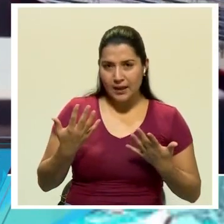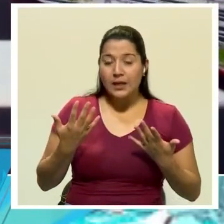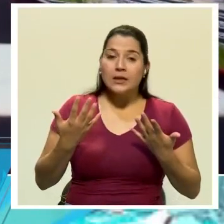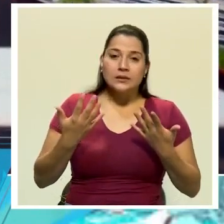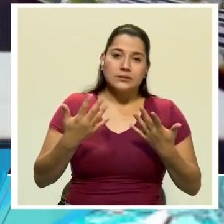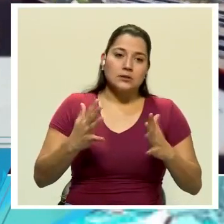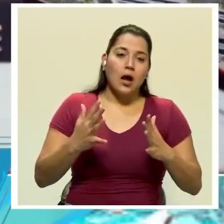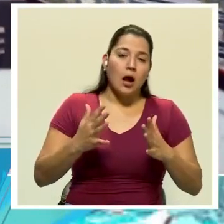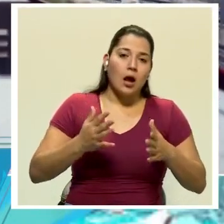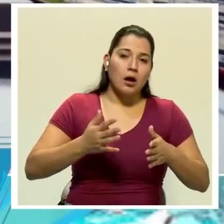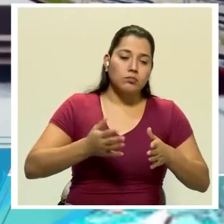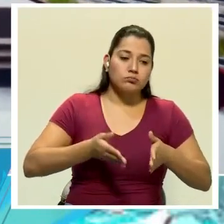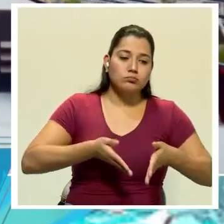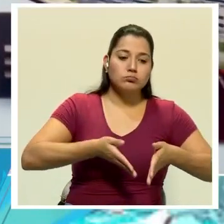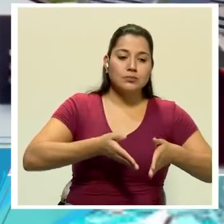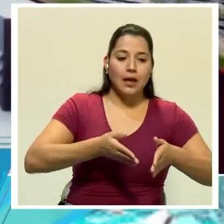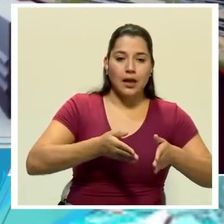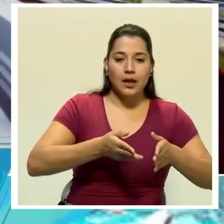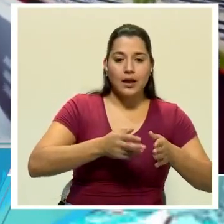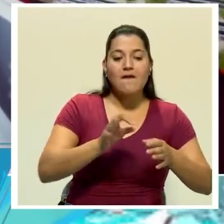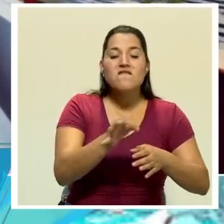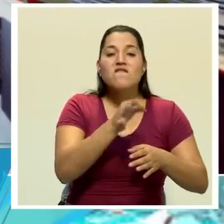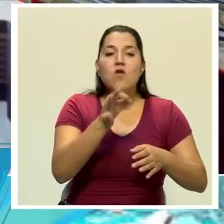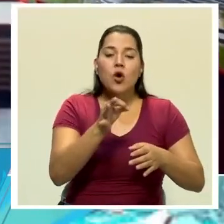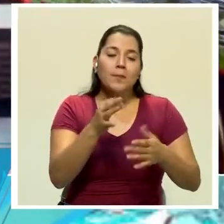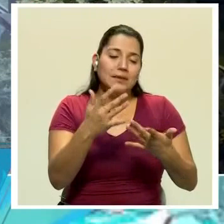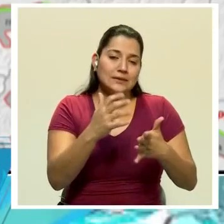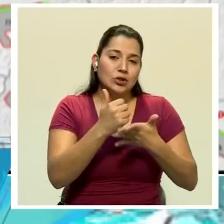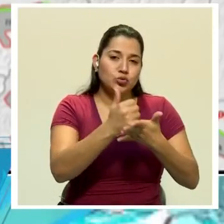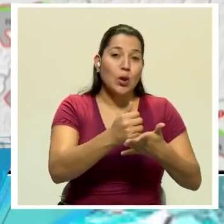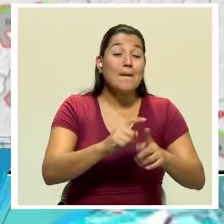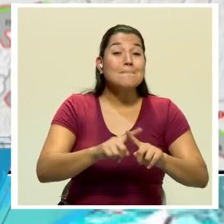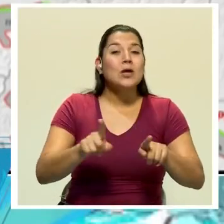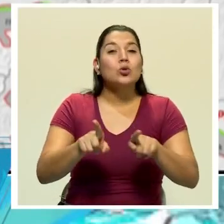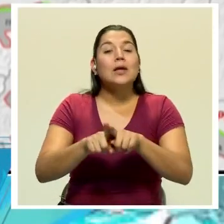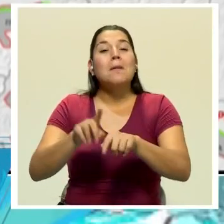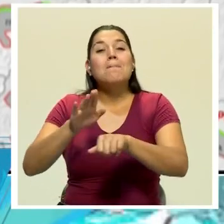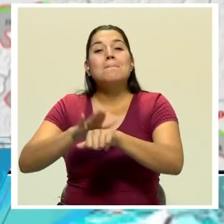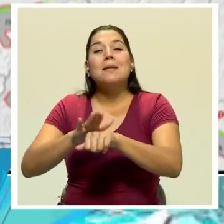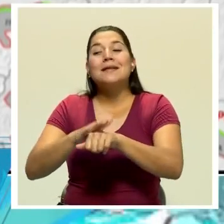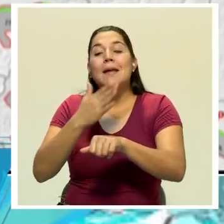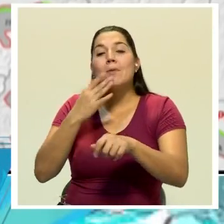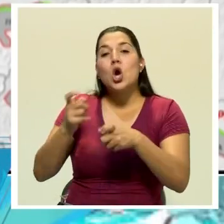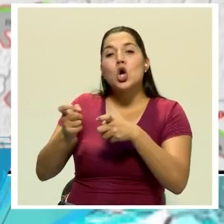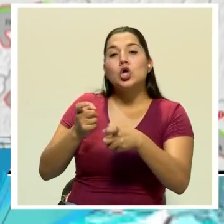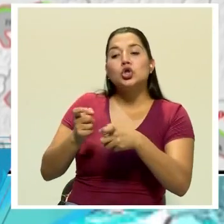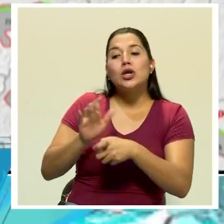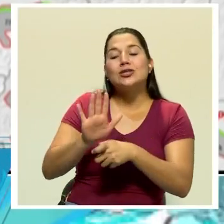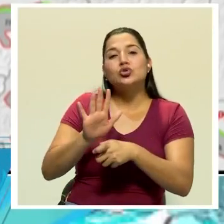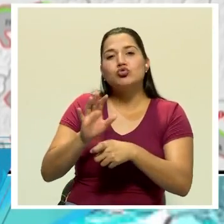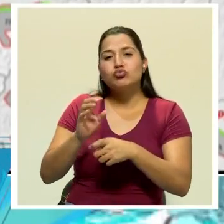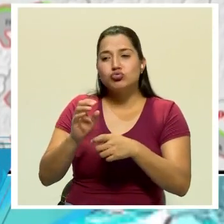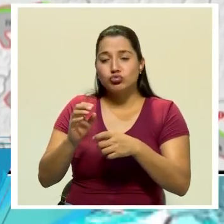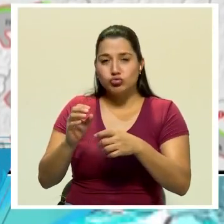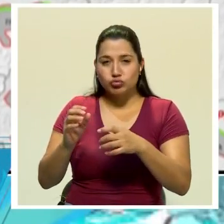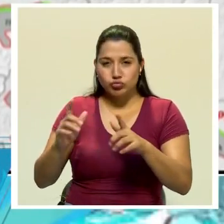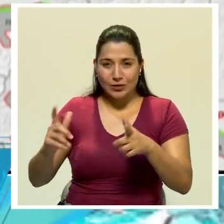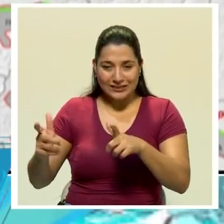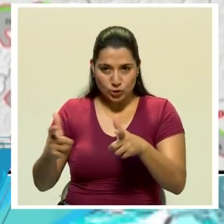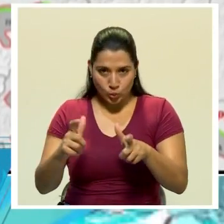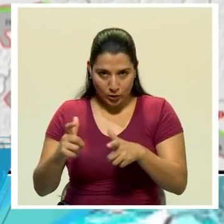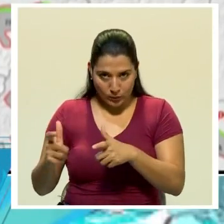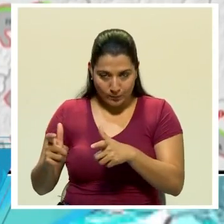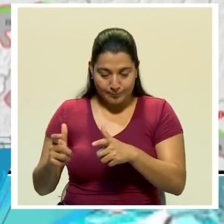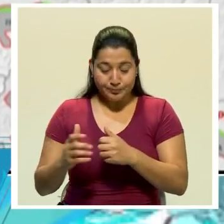impactada, sino porque va a hacer un mejor manejo de sus residuos. Y otro tema importante que usted acotó es que